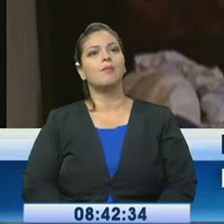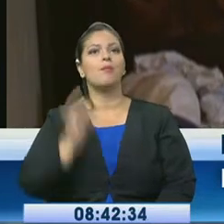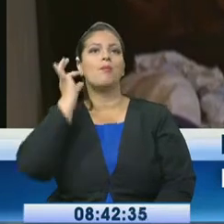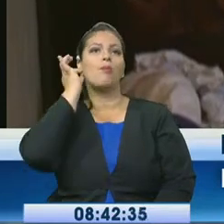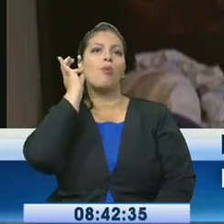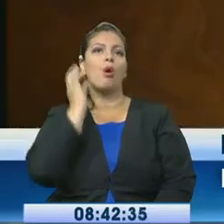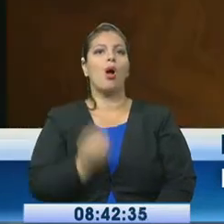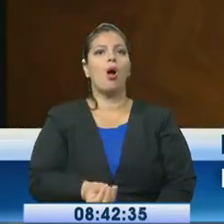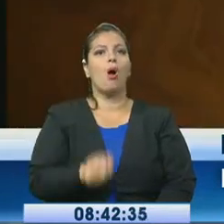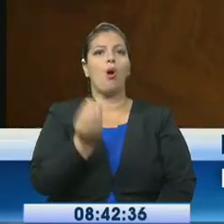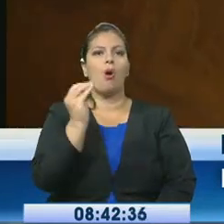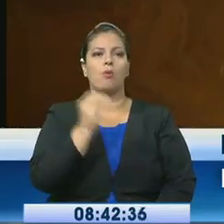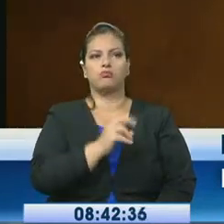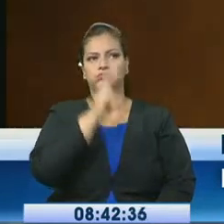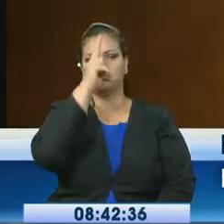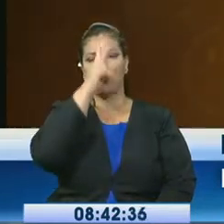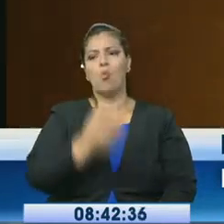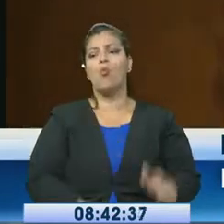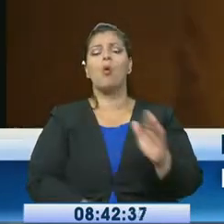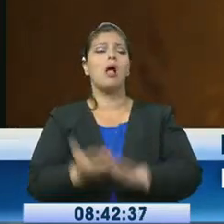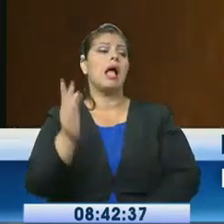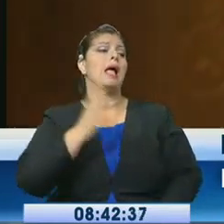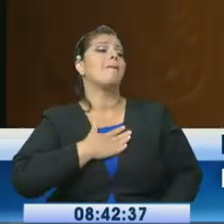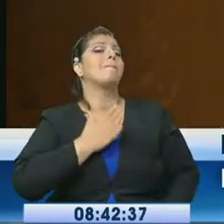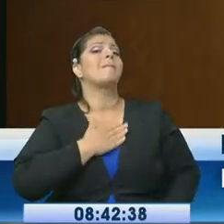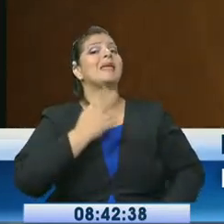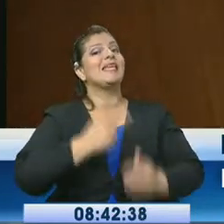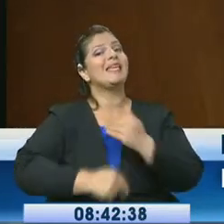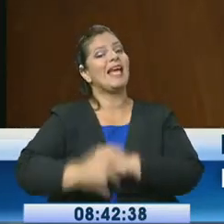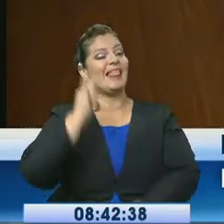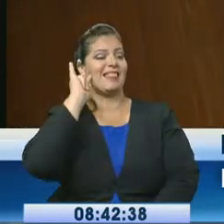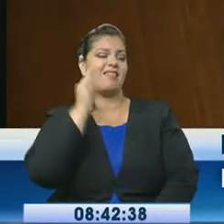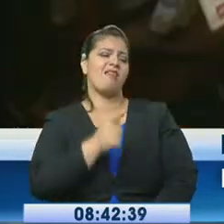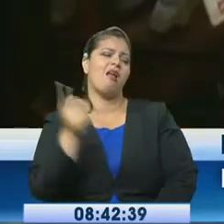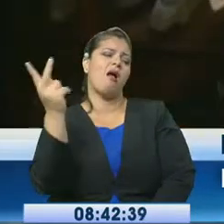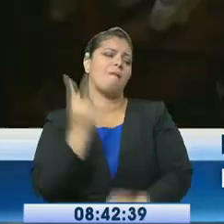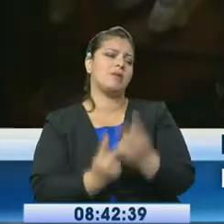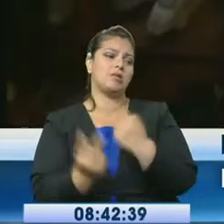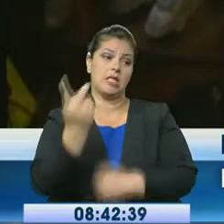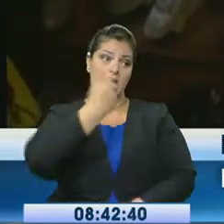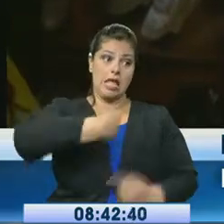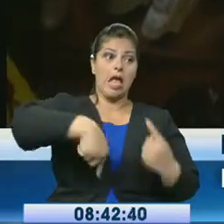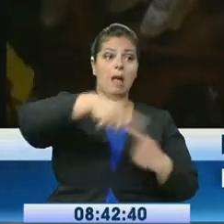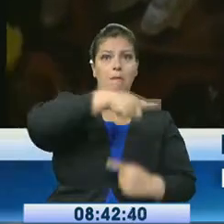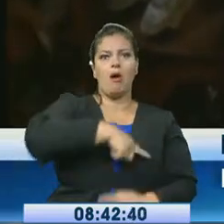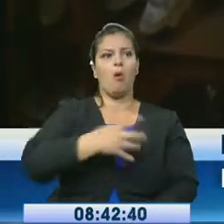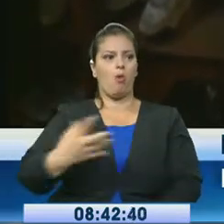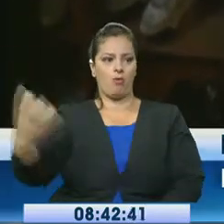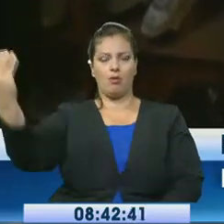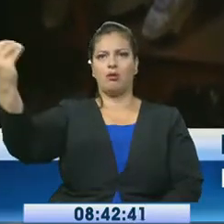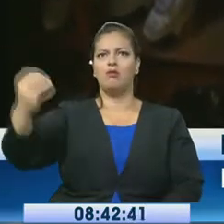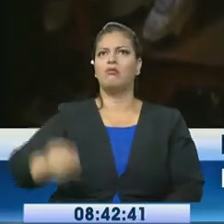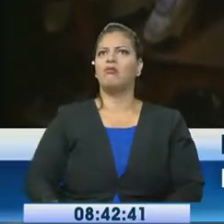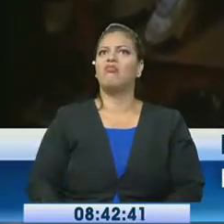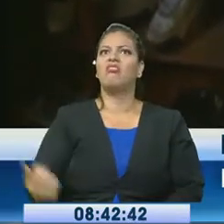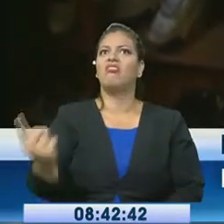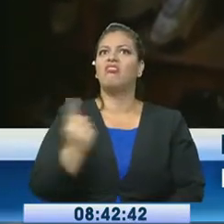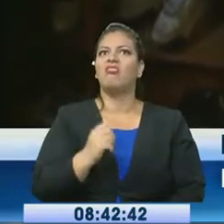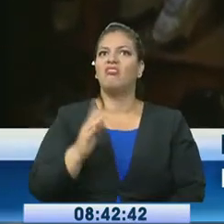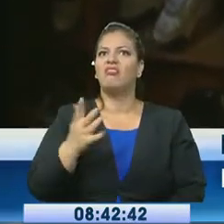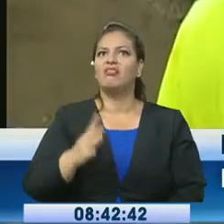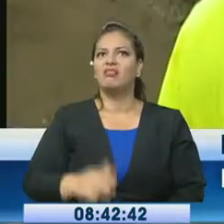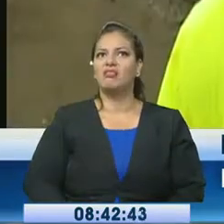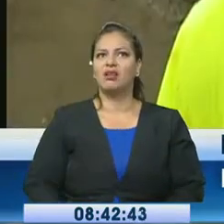ha comunicado. Situación que llama la atención de los agentes de la DINASED, quienes en un inicio investigaron el caso por